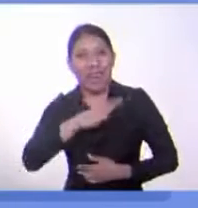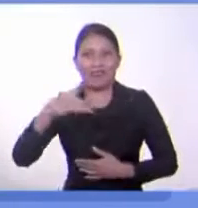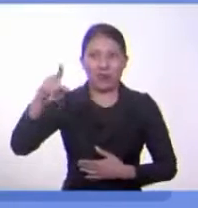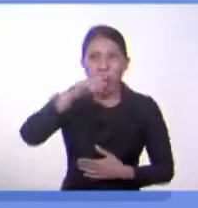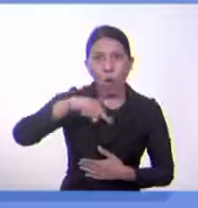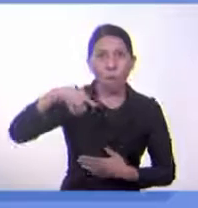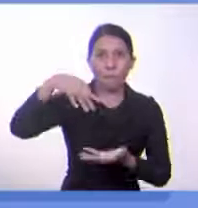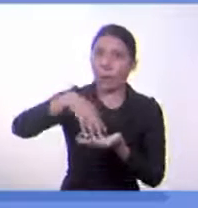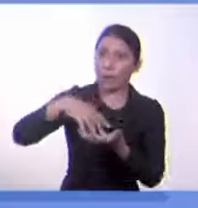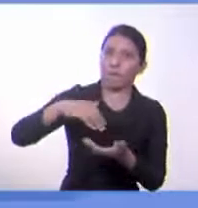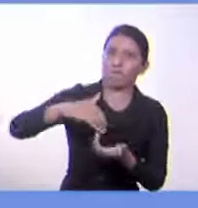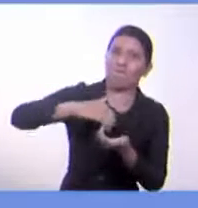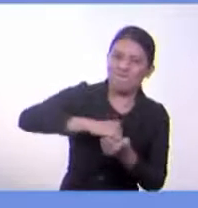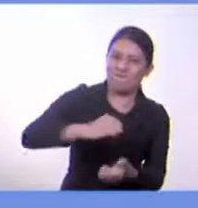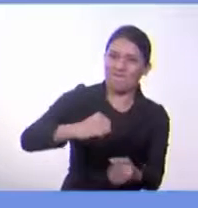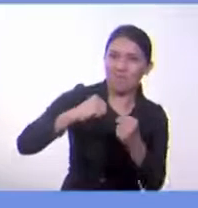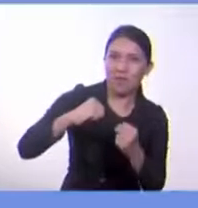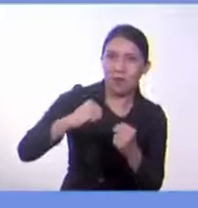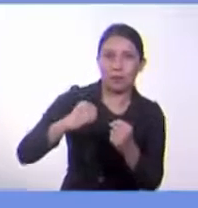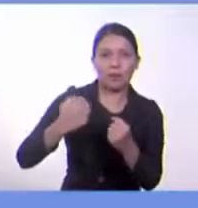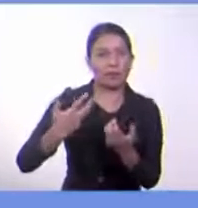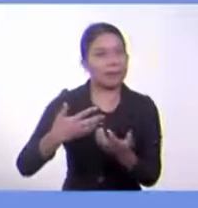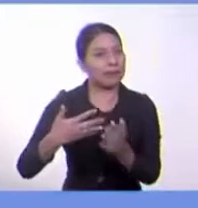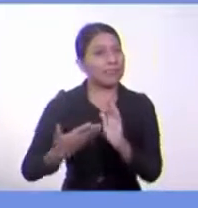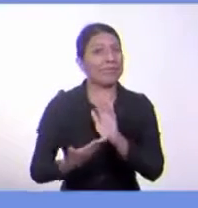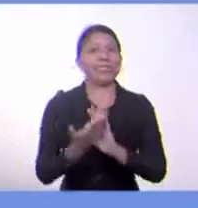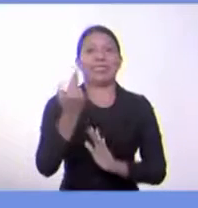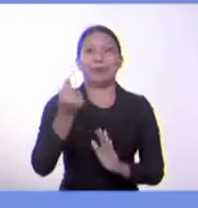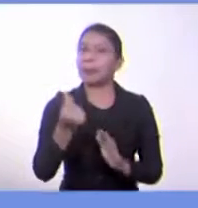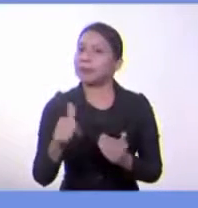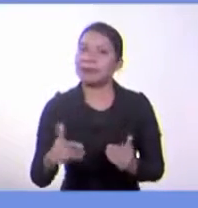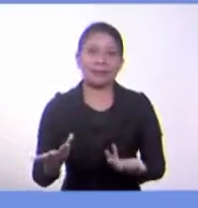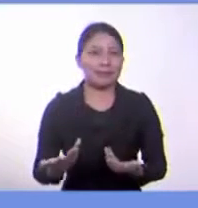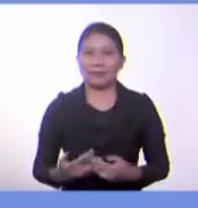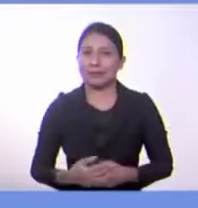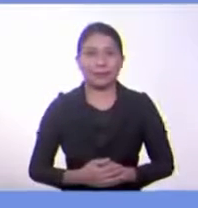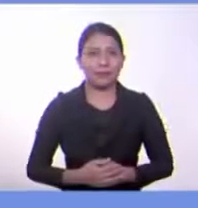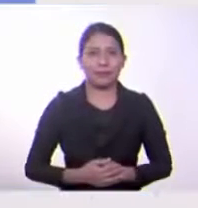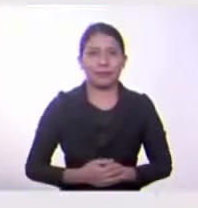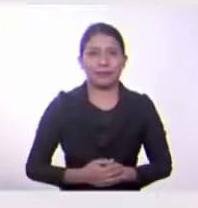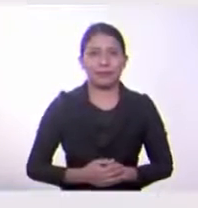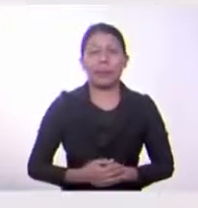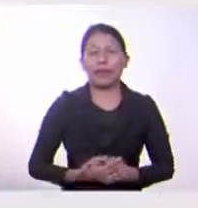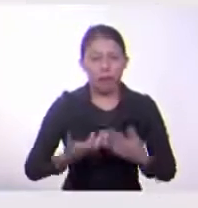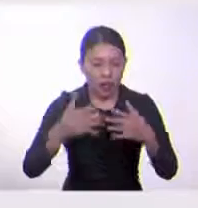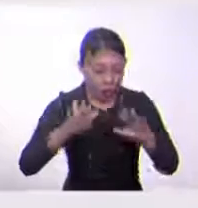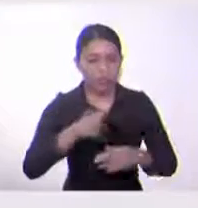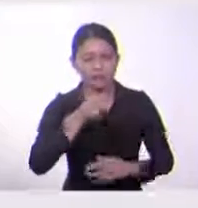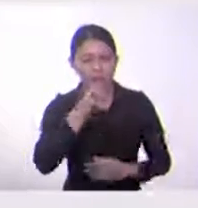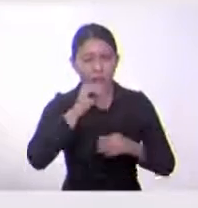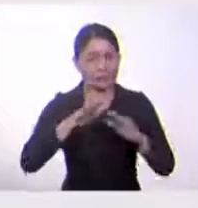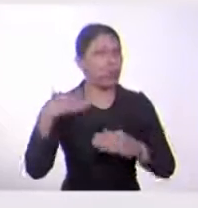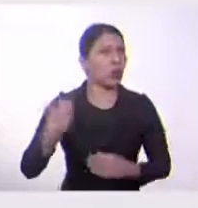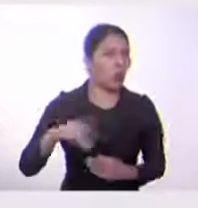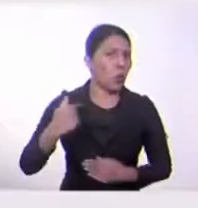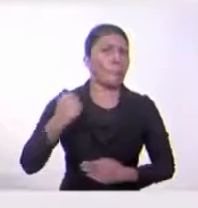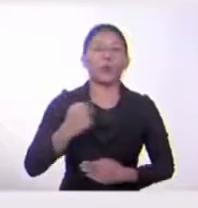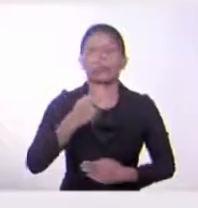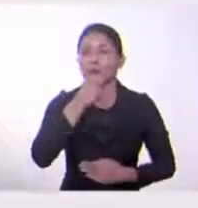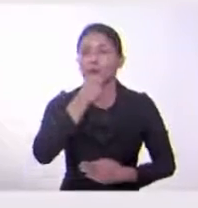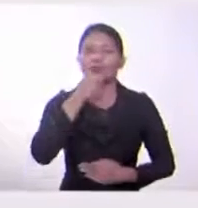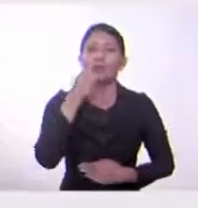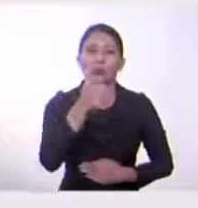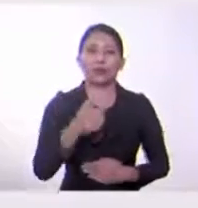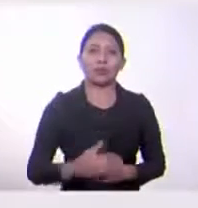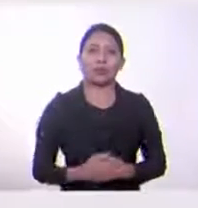población a partir del desarrollo económico. Gracias, doctor Adolfo Bonilla. Importante información. Ese